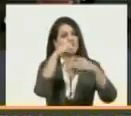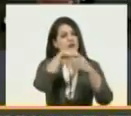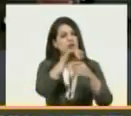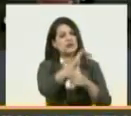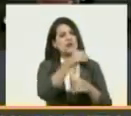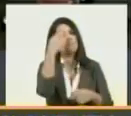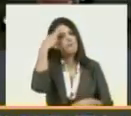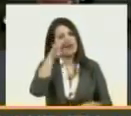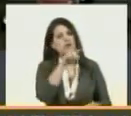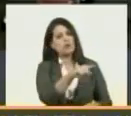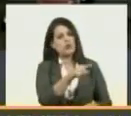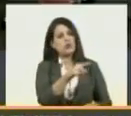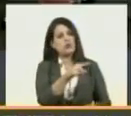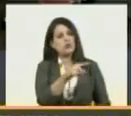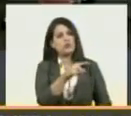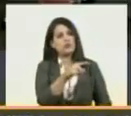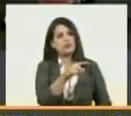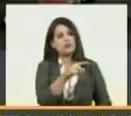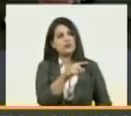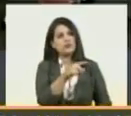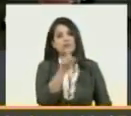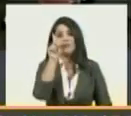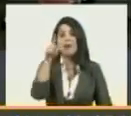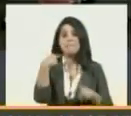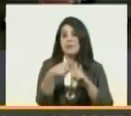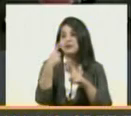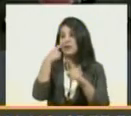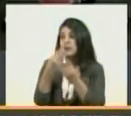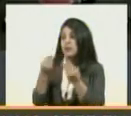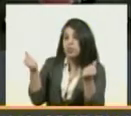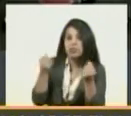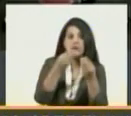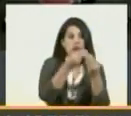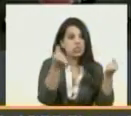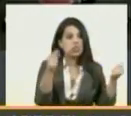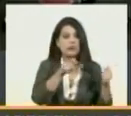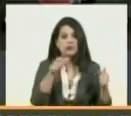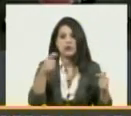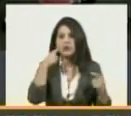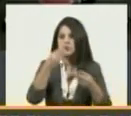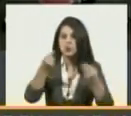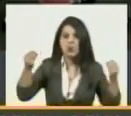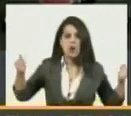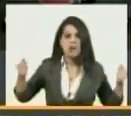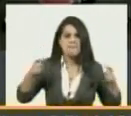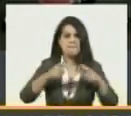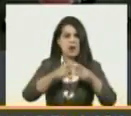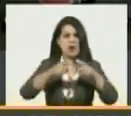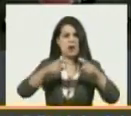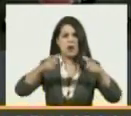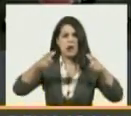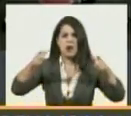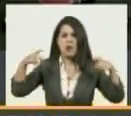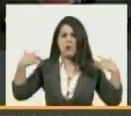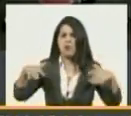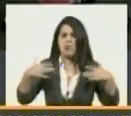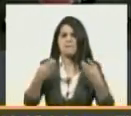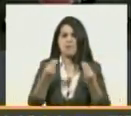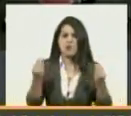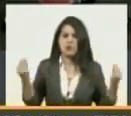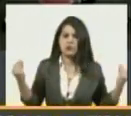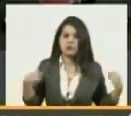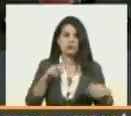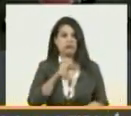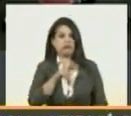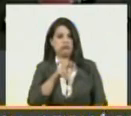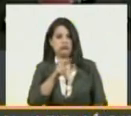Estado fallido, donde los desaparecidos suman cifras realmente